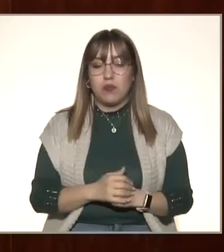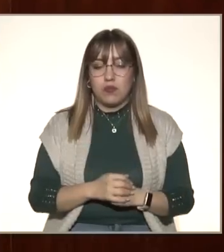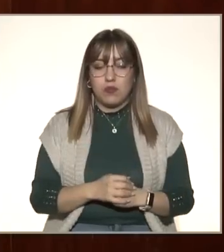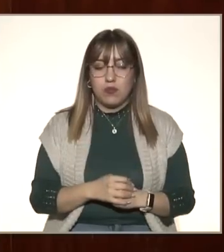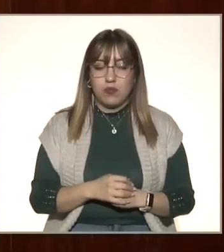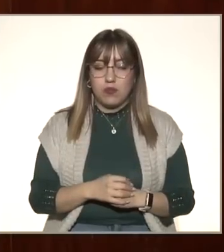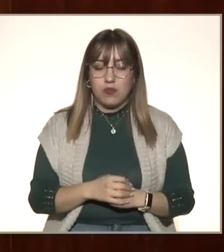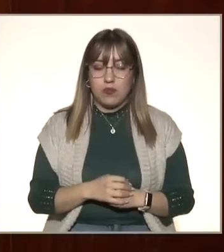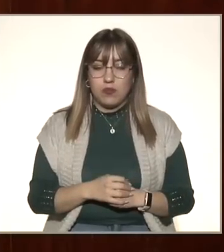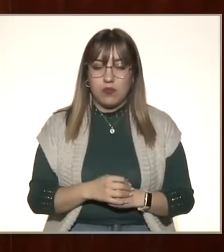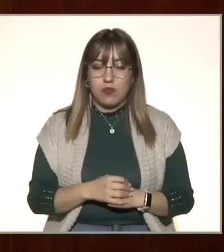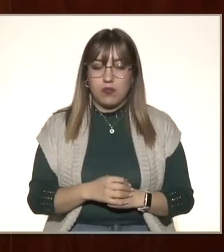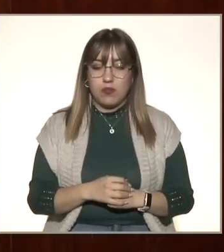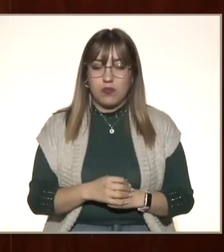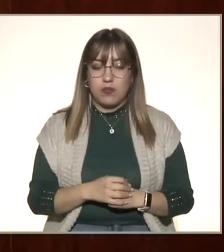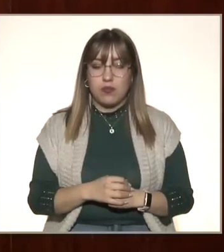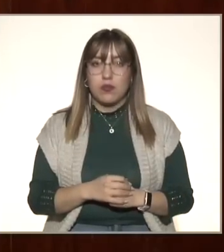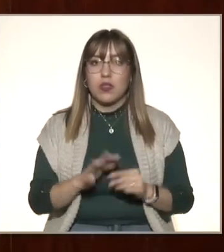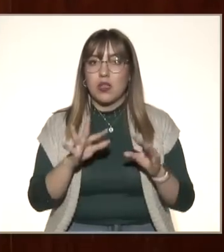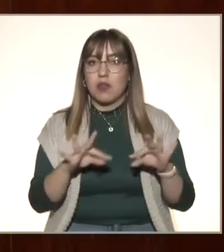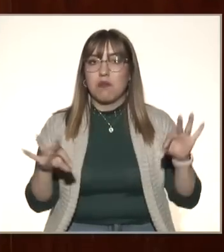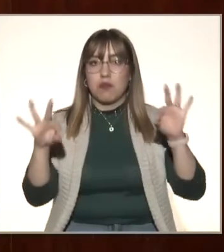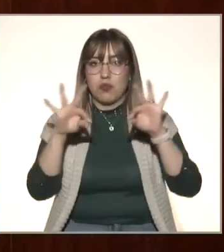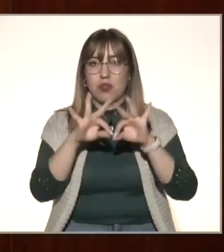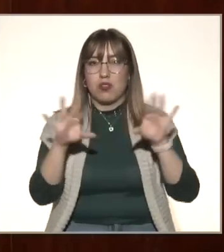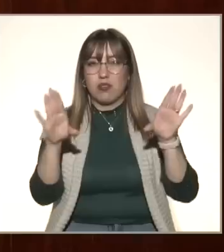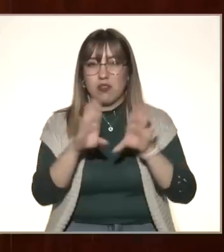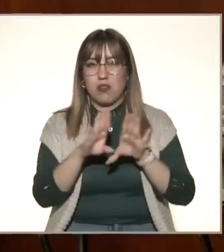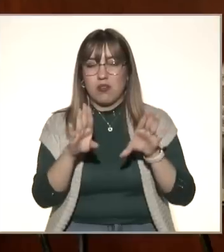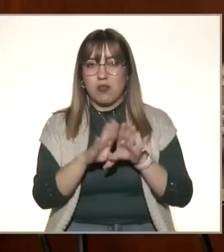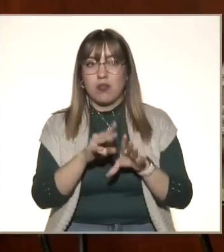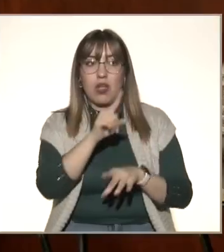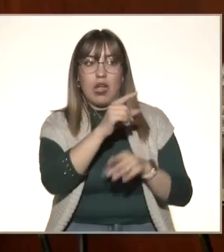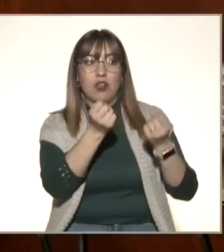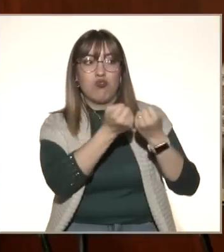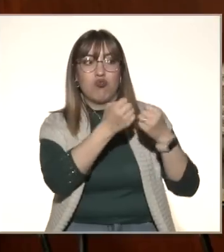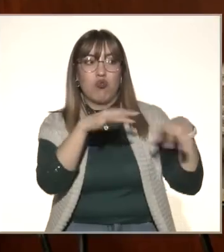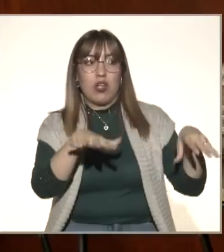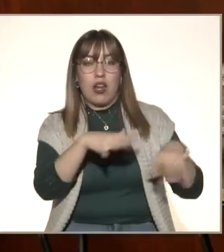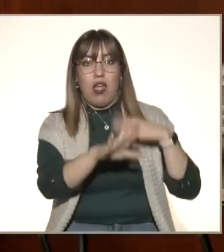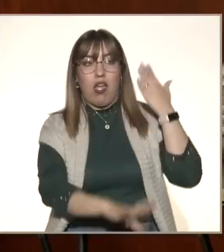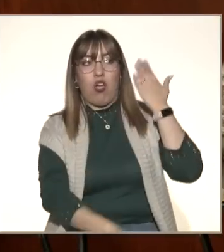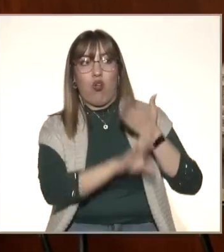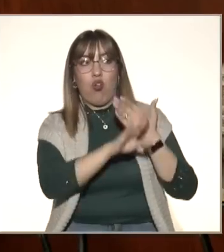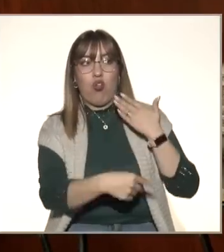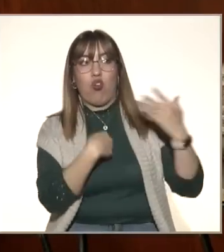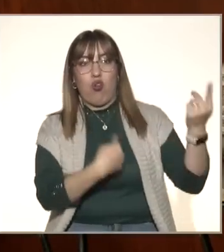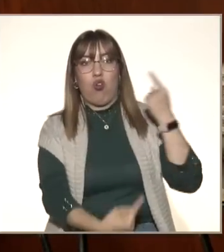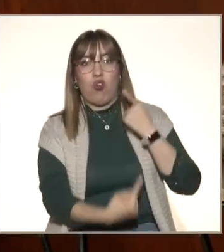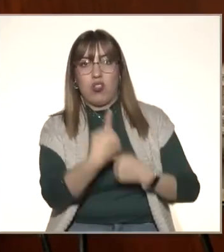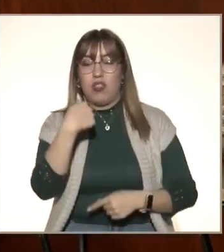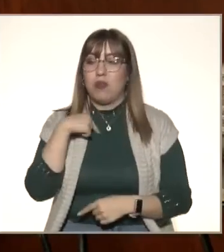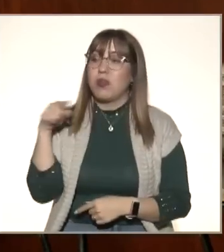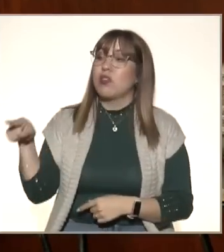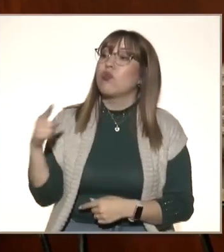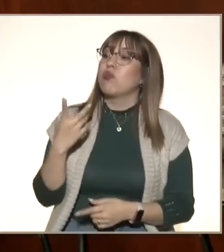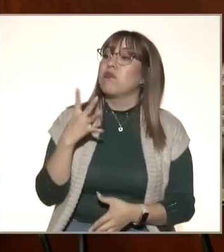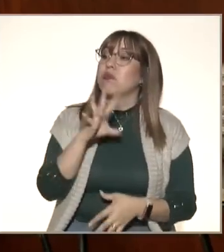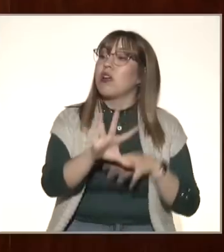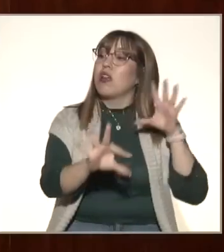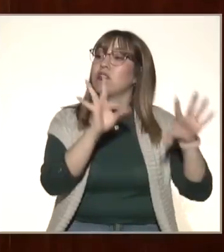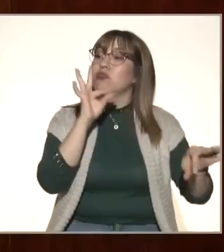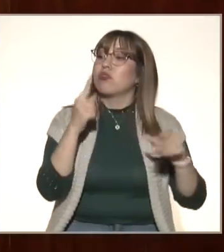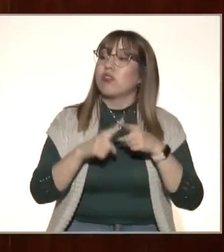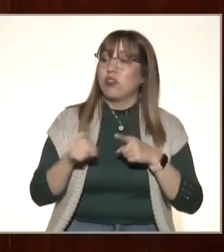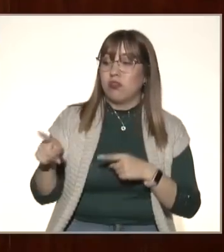siempre importante es no verlo como un modo adversarial, ¿no? O sea, la suegra contra mí. ¿A quién eliges, no? Porque si ponemos el